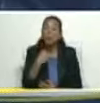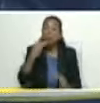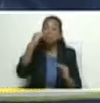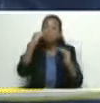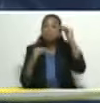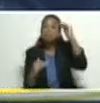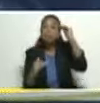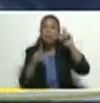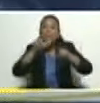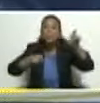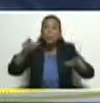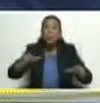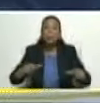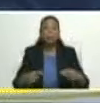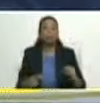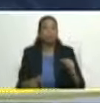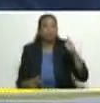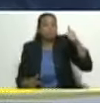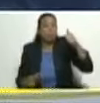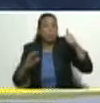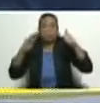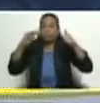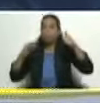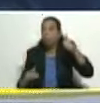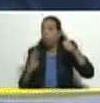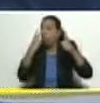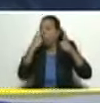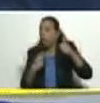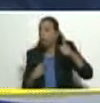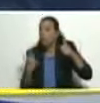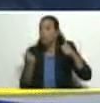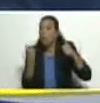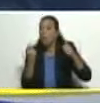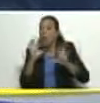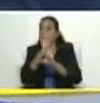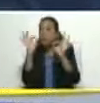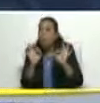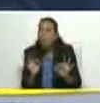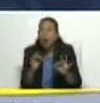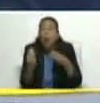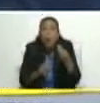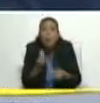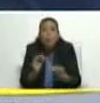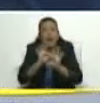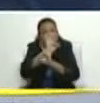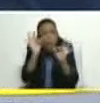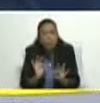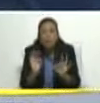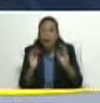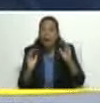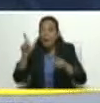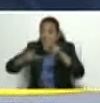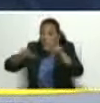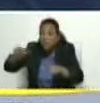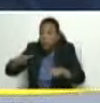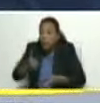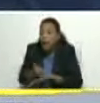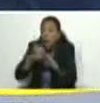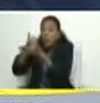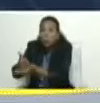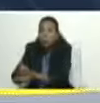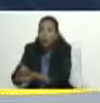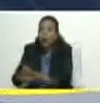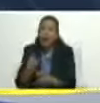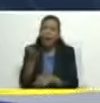desigualdad. La mayor parte de los países anda buscando fórmulas, anda buscando mecanismos. Para Venezuela esto no es